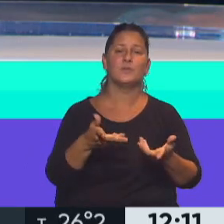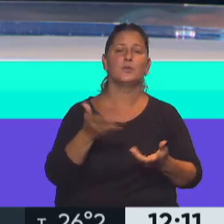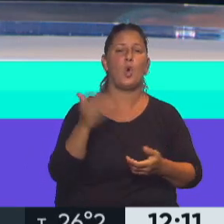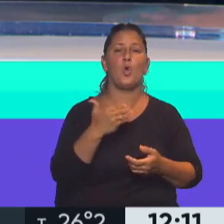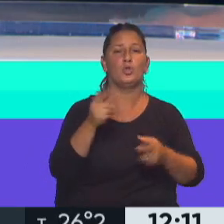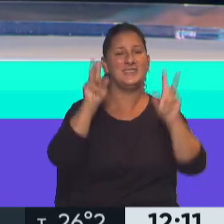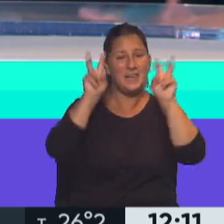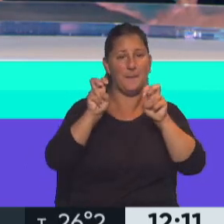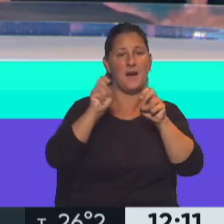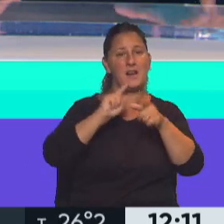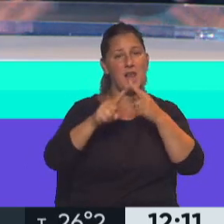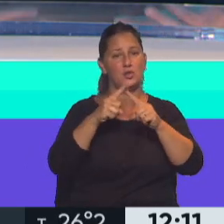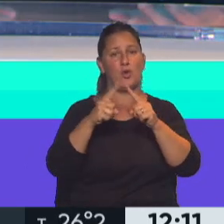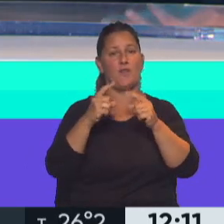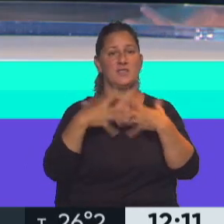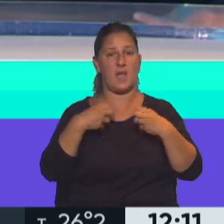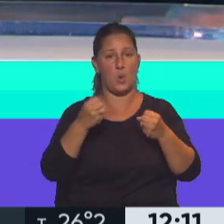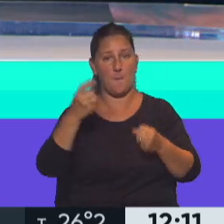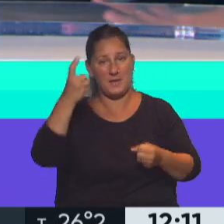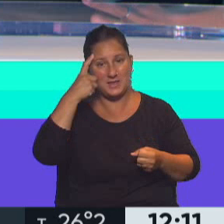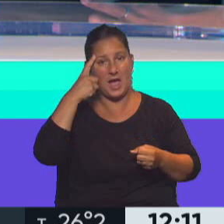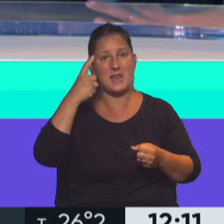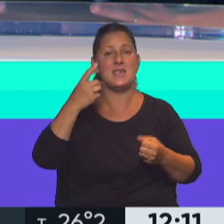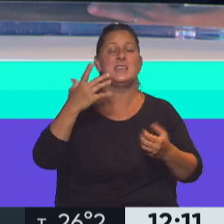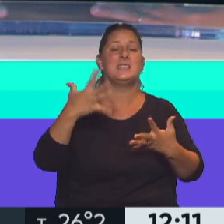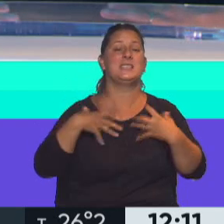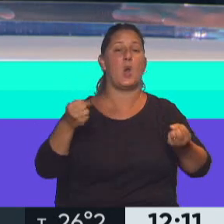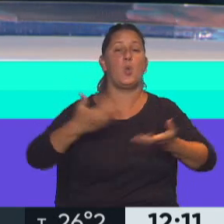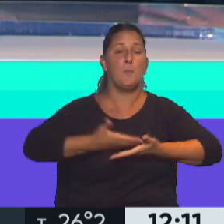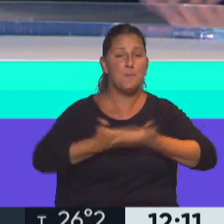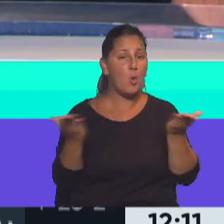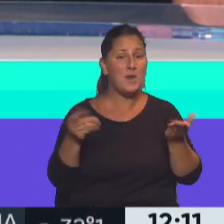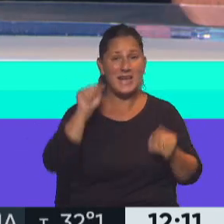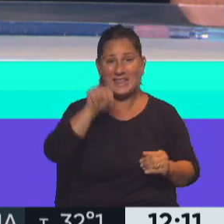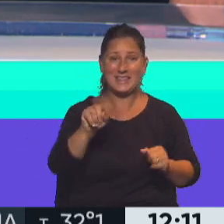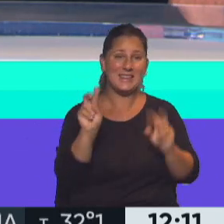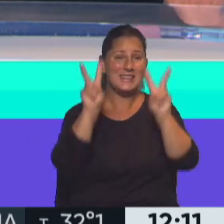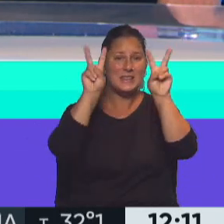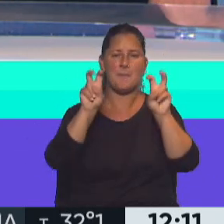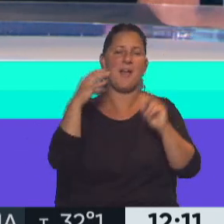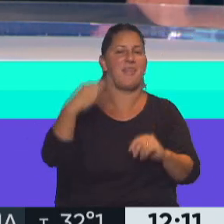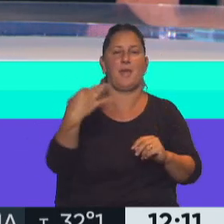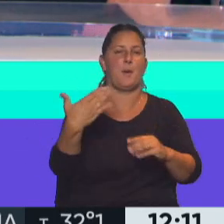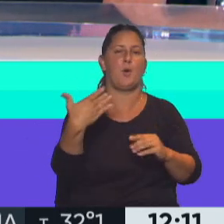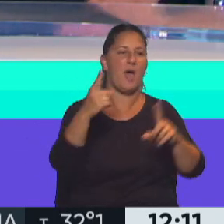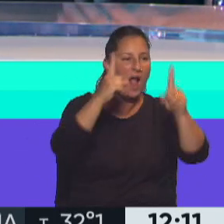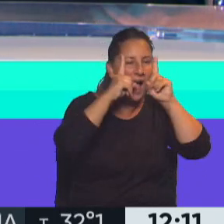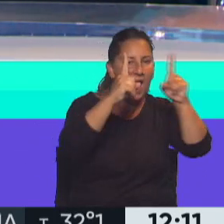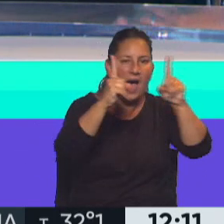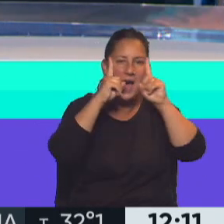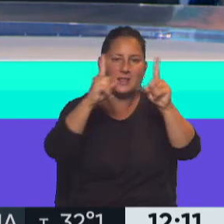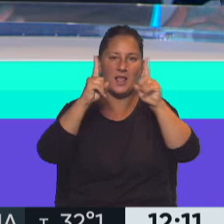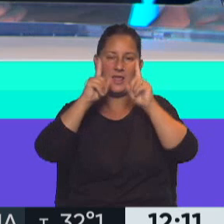de salud mental y efector de salud pública tiene que tener la capacidad de atender a